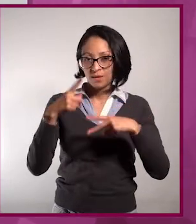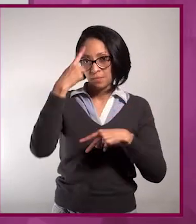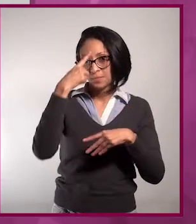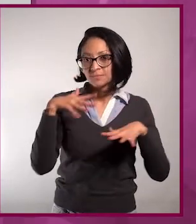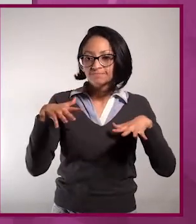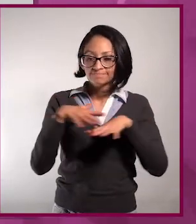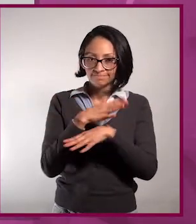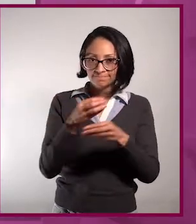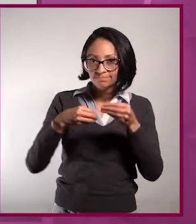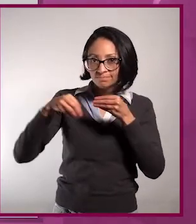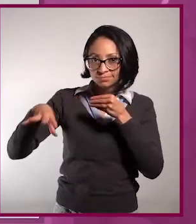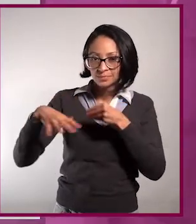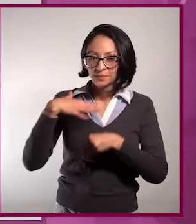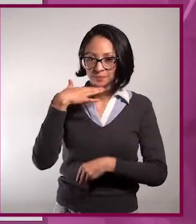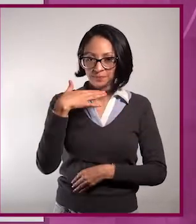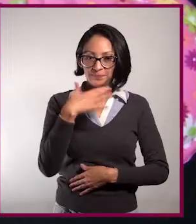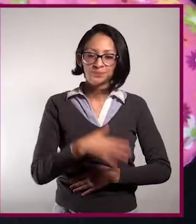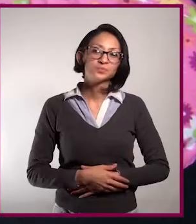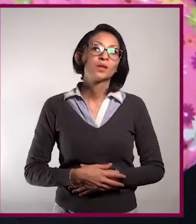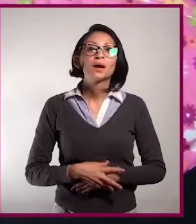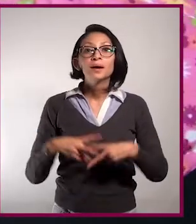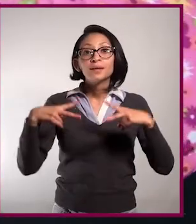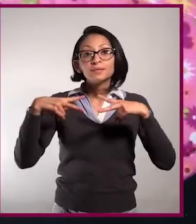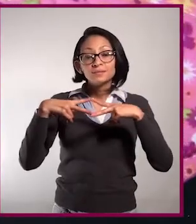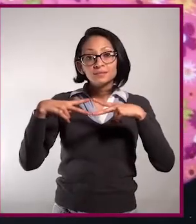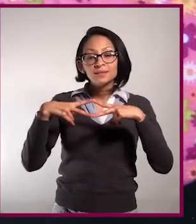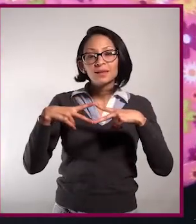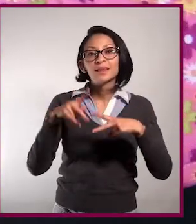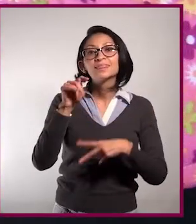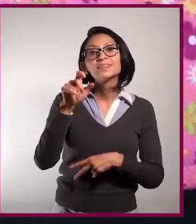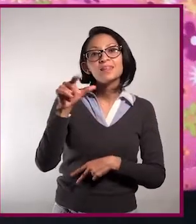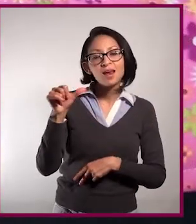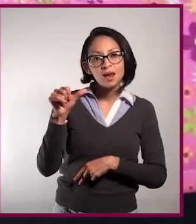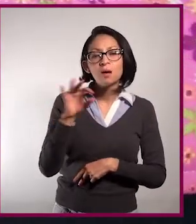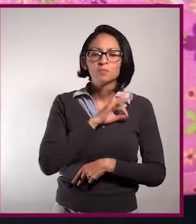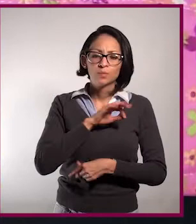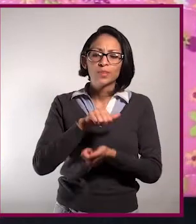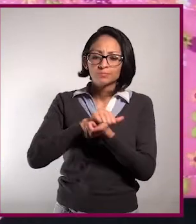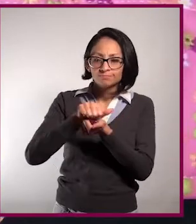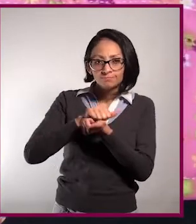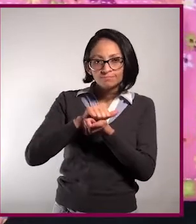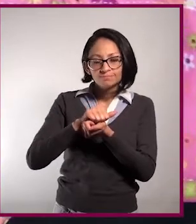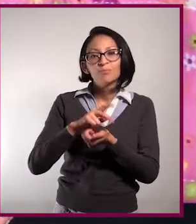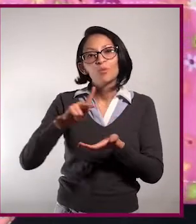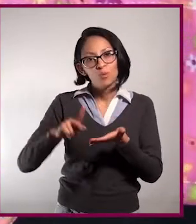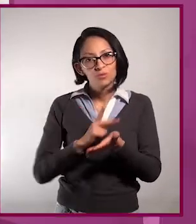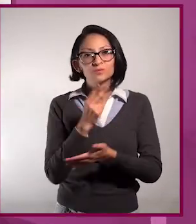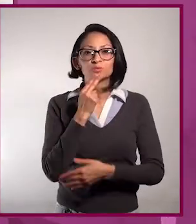sanitaria desechable. Toalla sanitaria de tela, reutilizable.